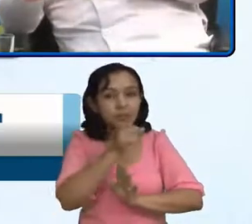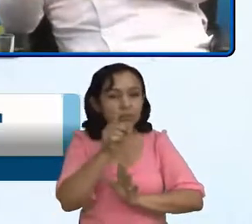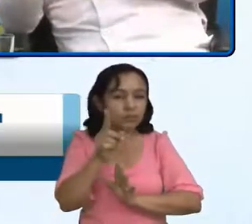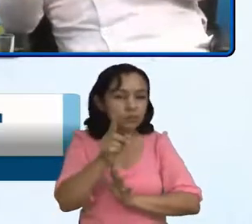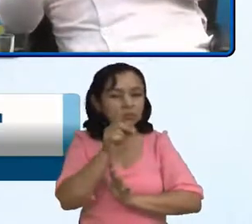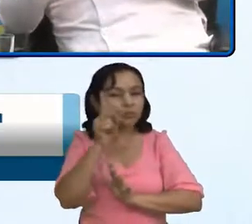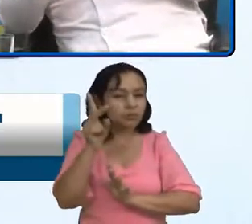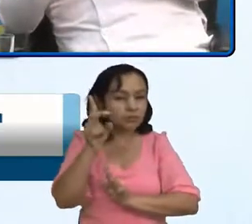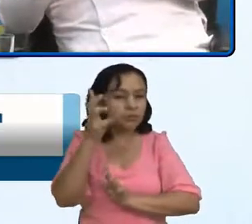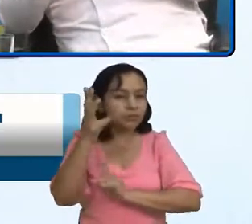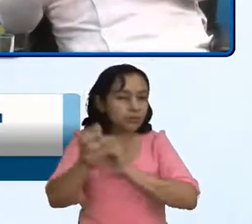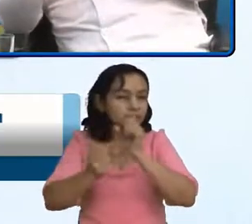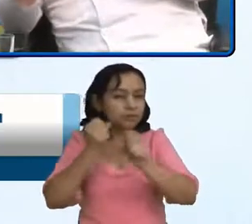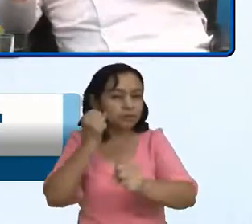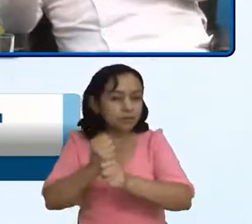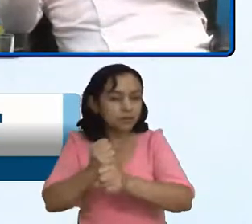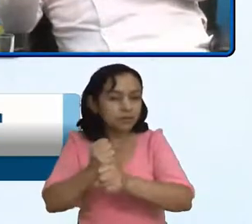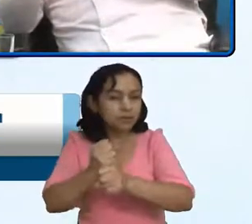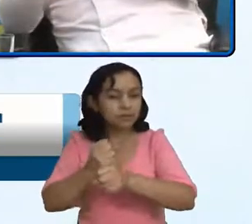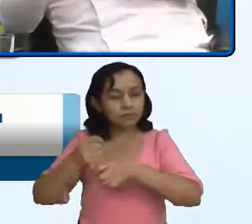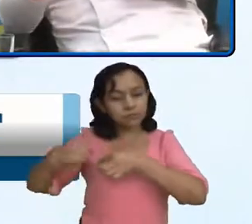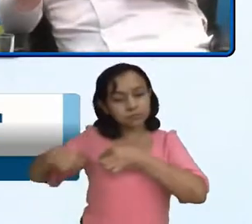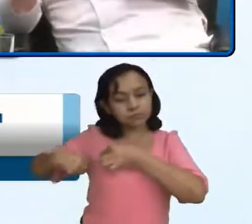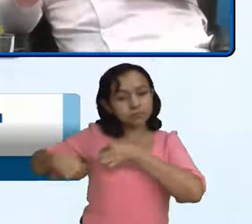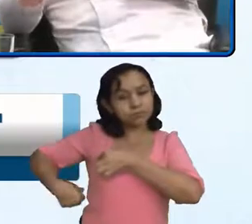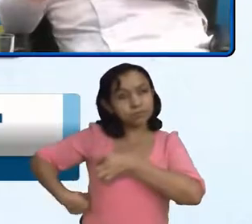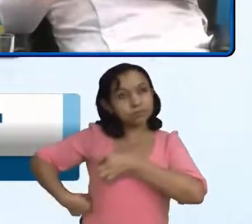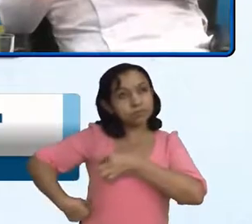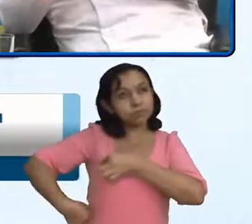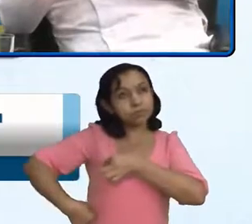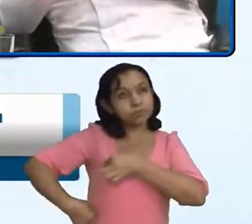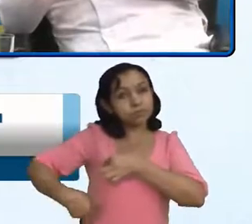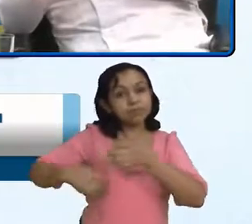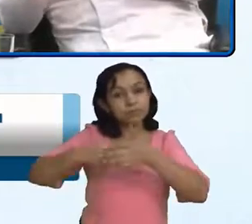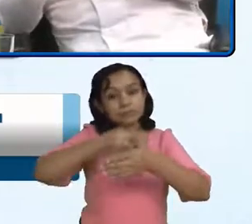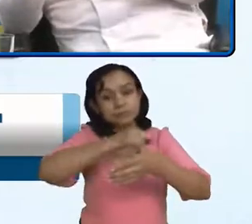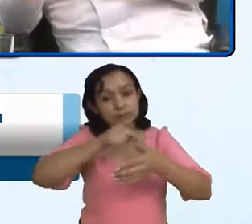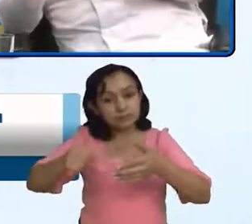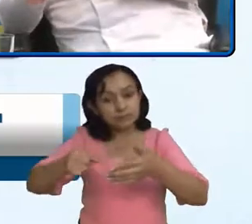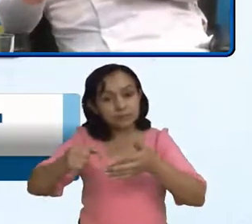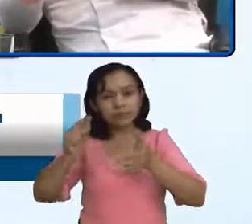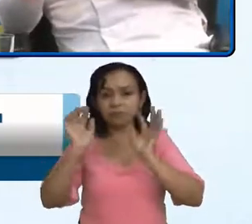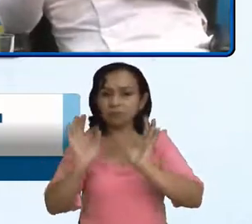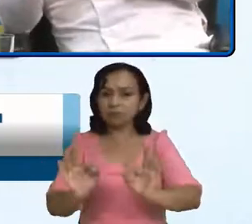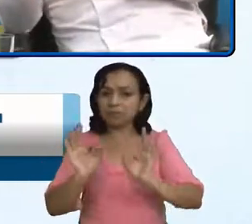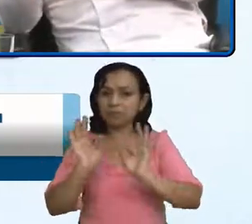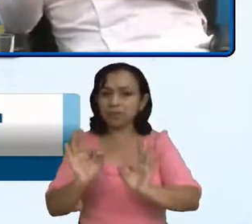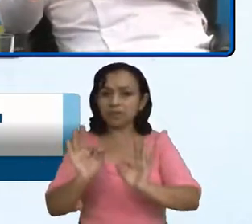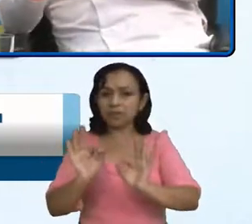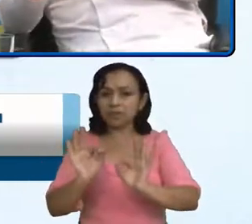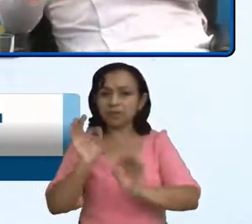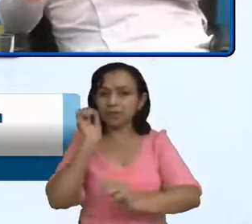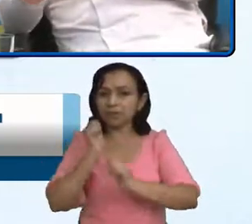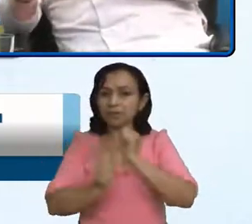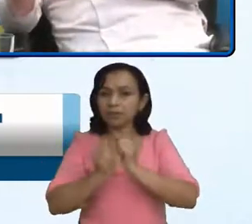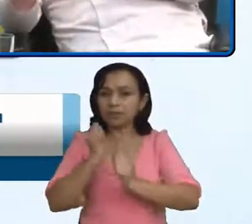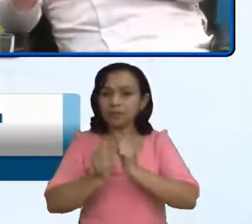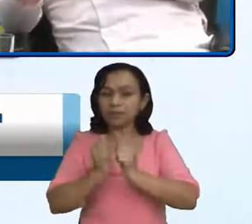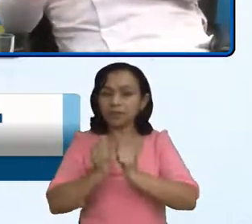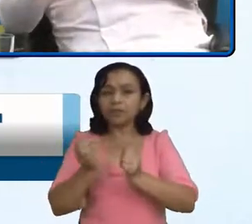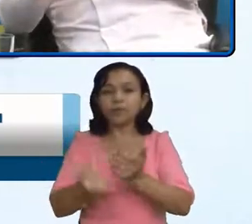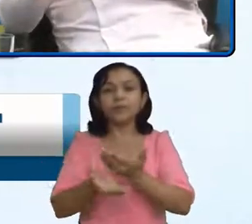ejemplo, tenés un cálculo ureteral y venís y fuiste a operar el cálculo ureteral, todo salió bien. Pero el problema es que al